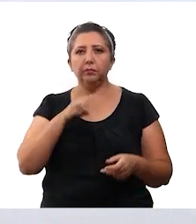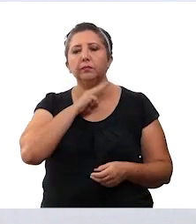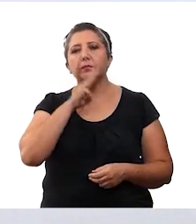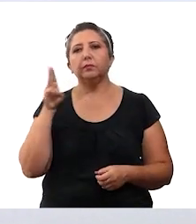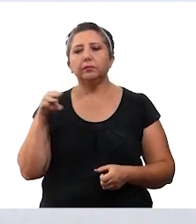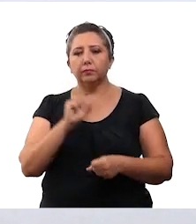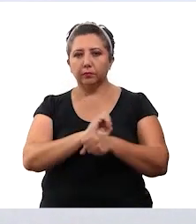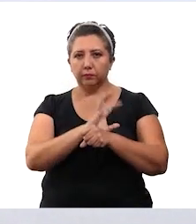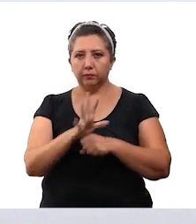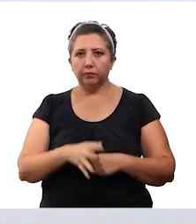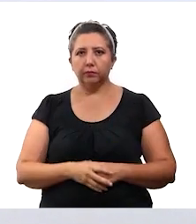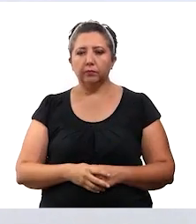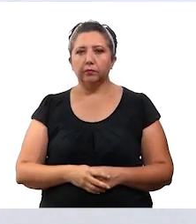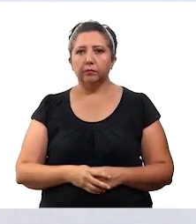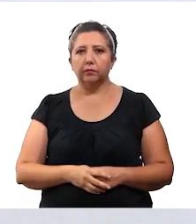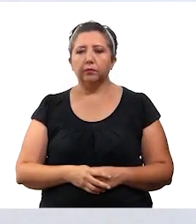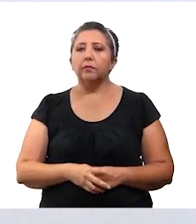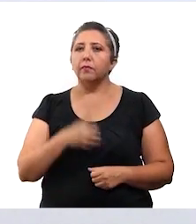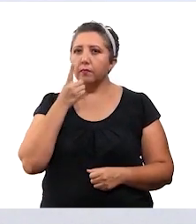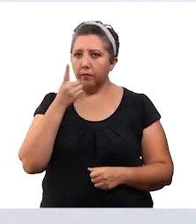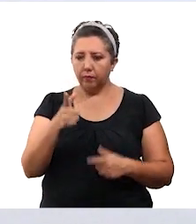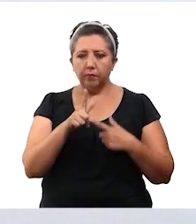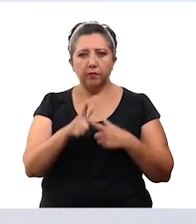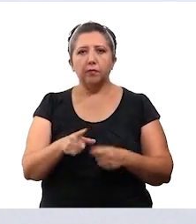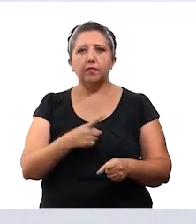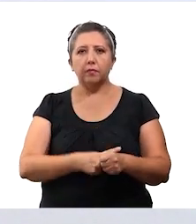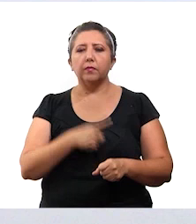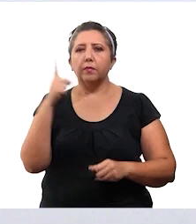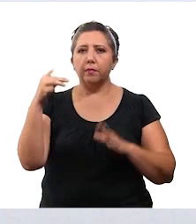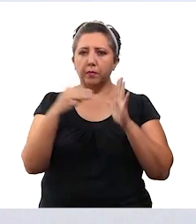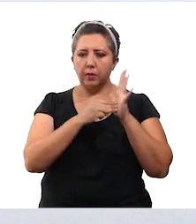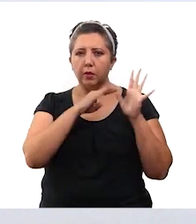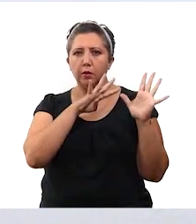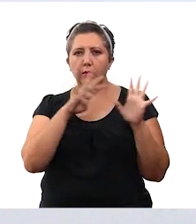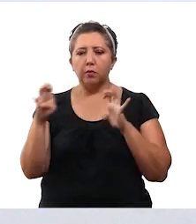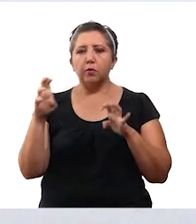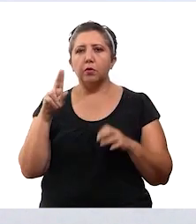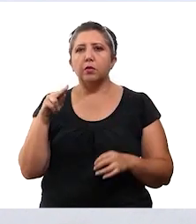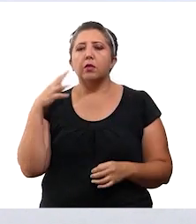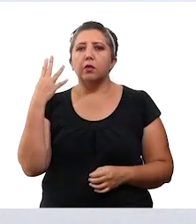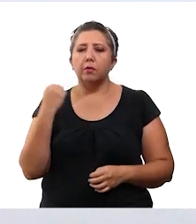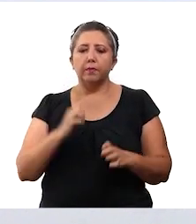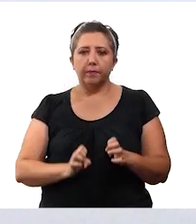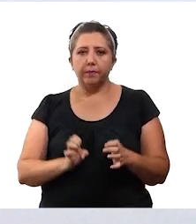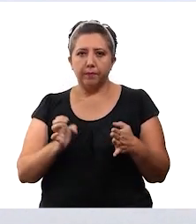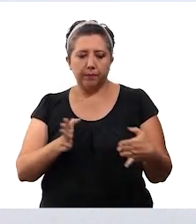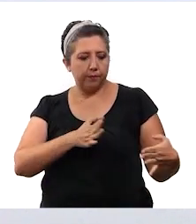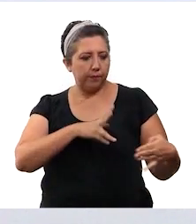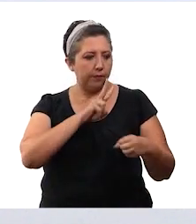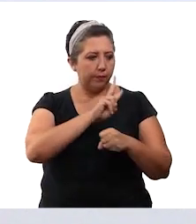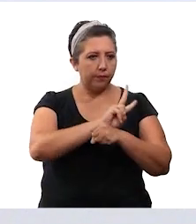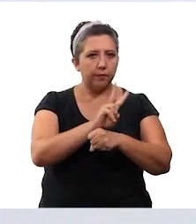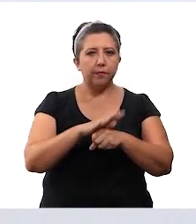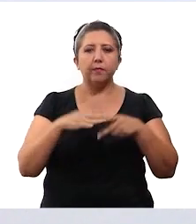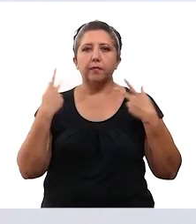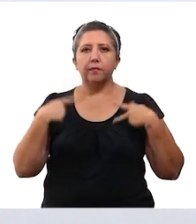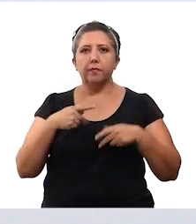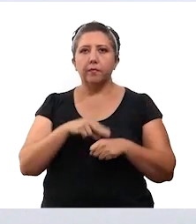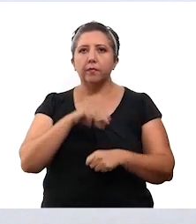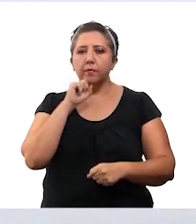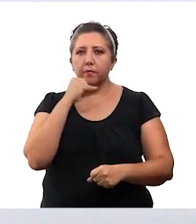personas fallecidas a causa del coronavirus. De los casos activos, 1.989 están estables, aislados,